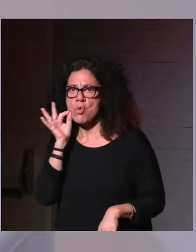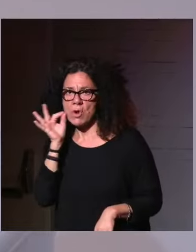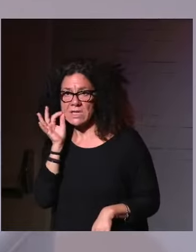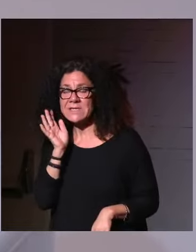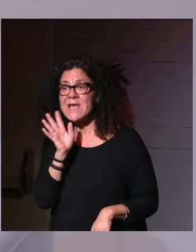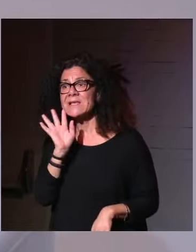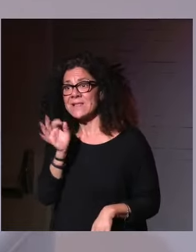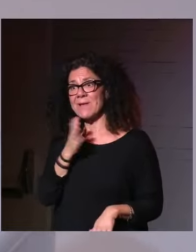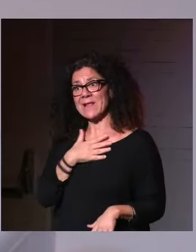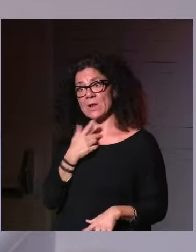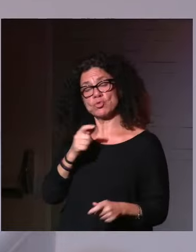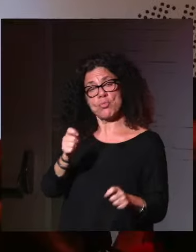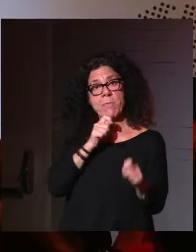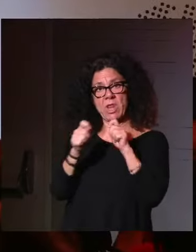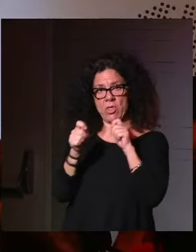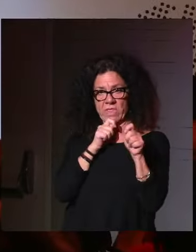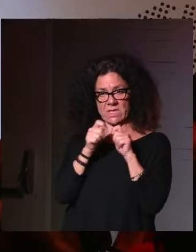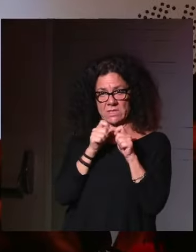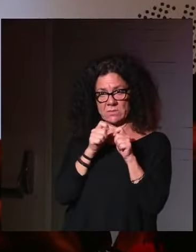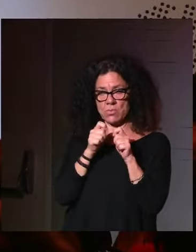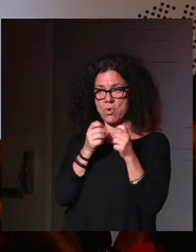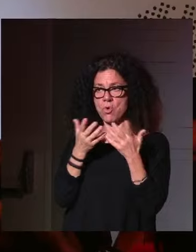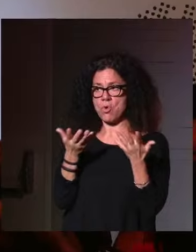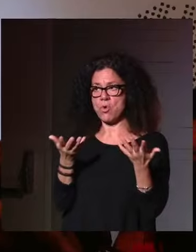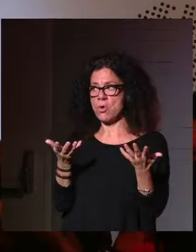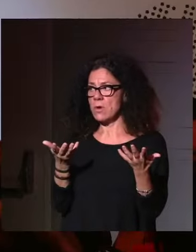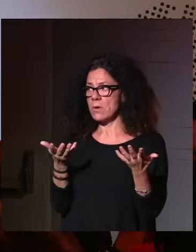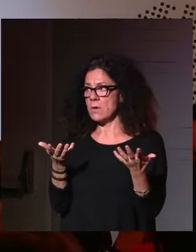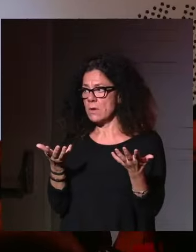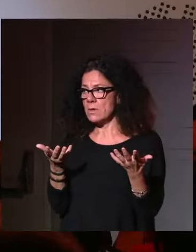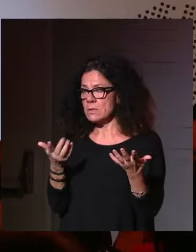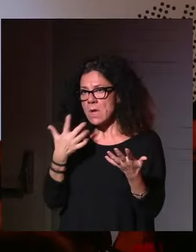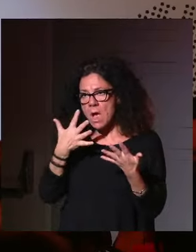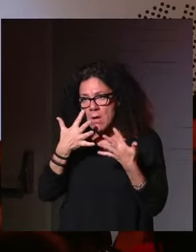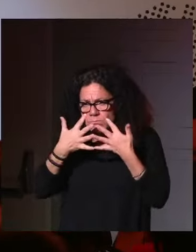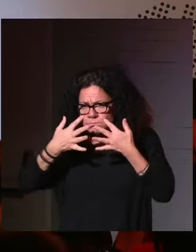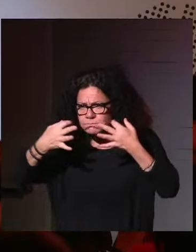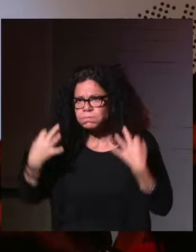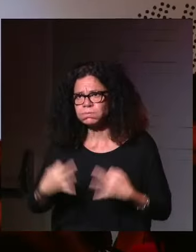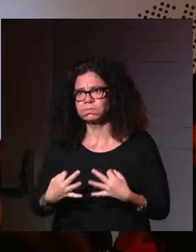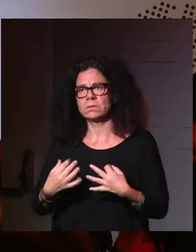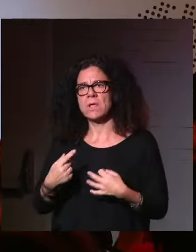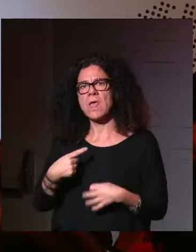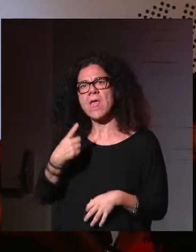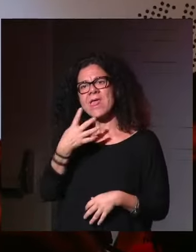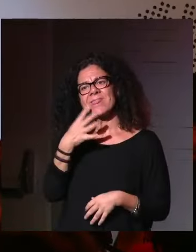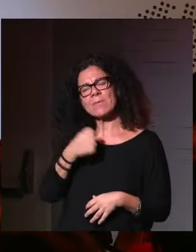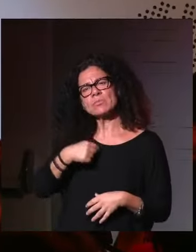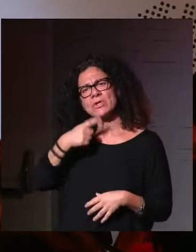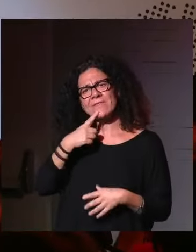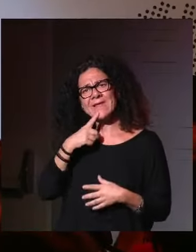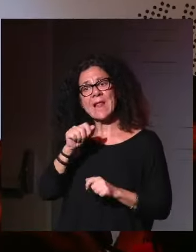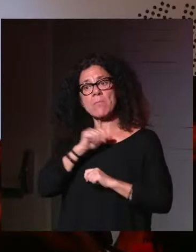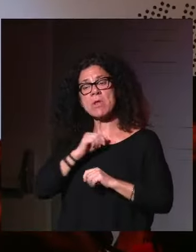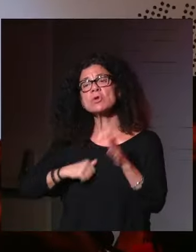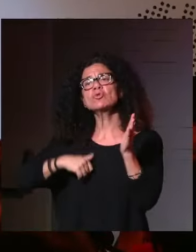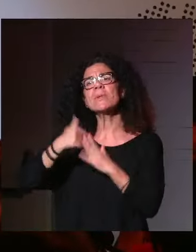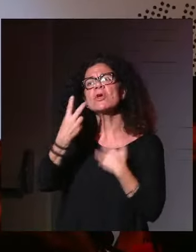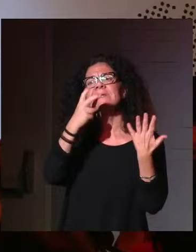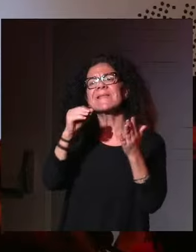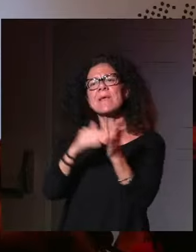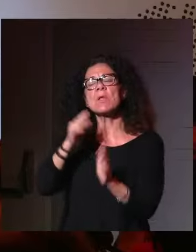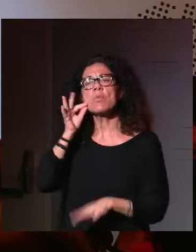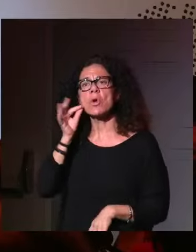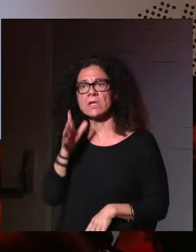verdad queremos hacer un periodismo un periodismo riguroso tenemos que decir que el paro ha subido en 70,000 mujeres porque el mercado